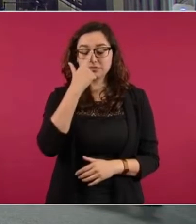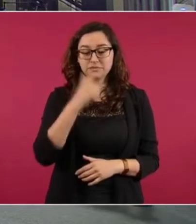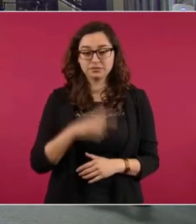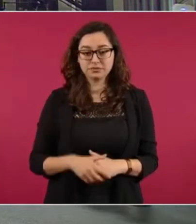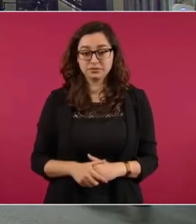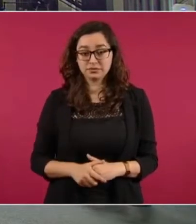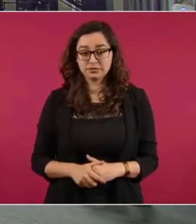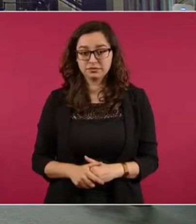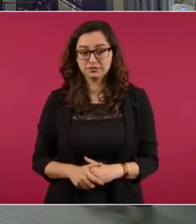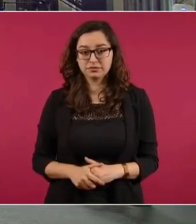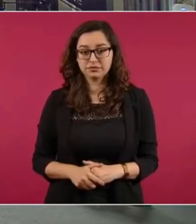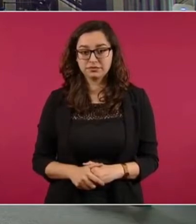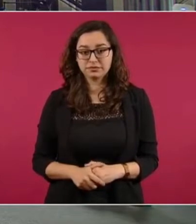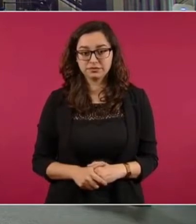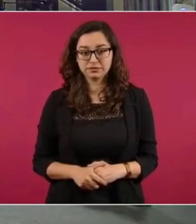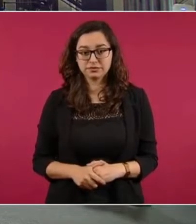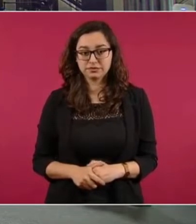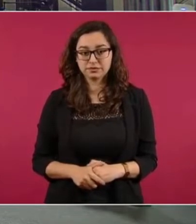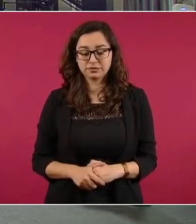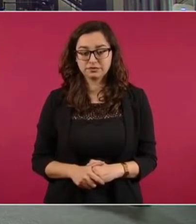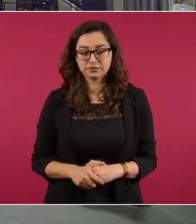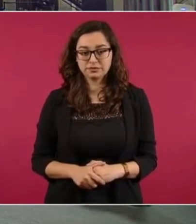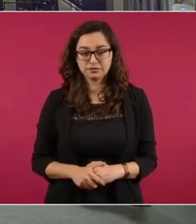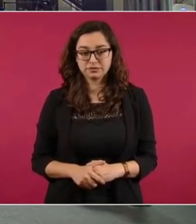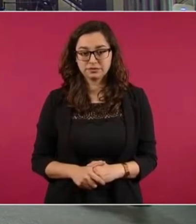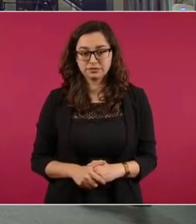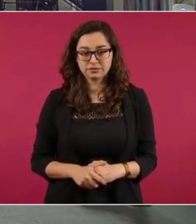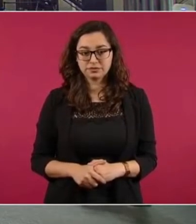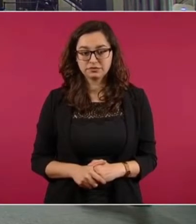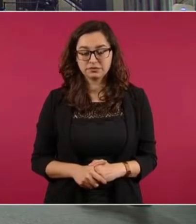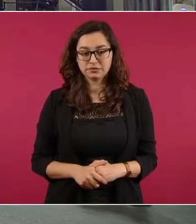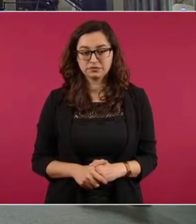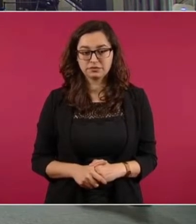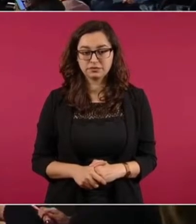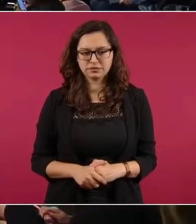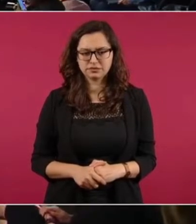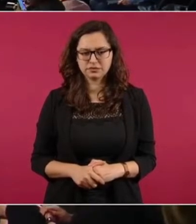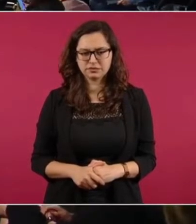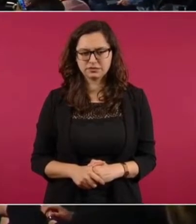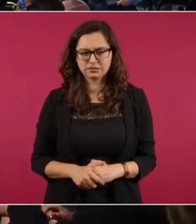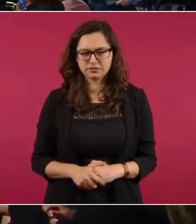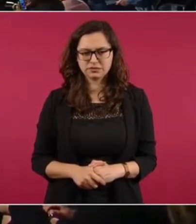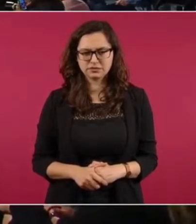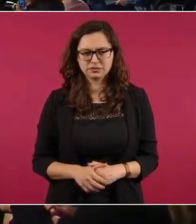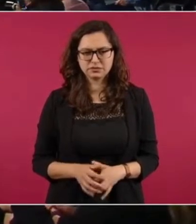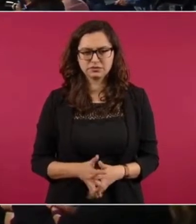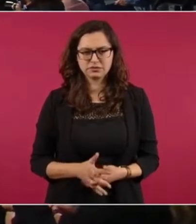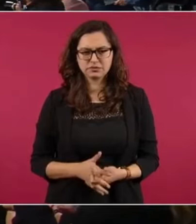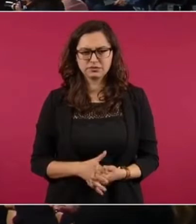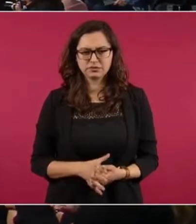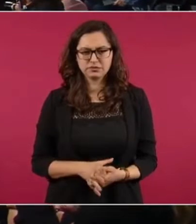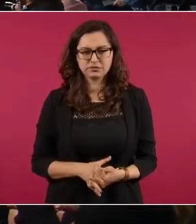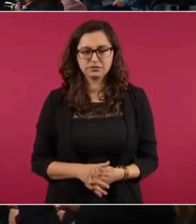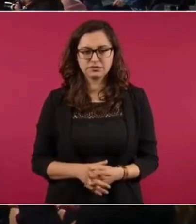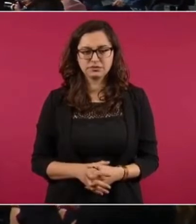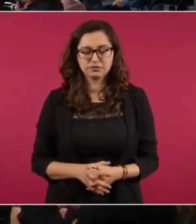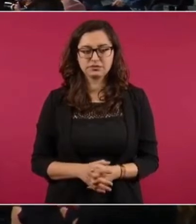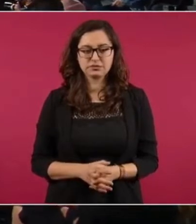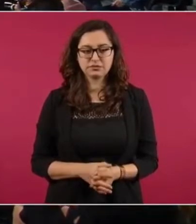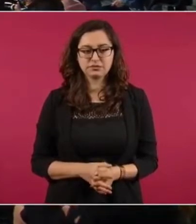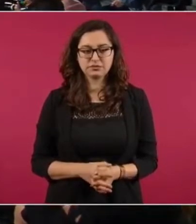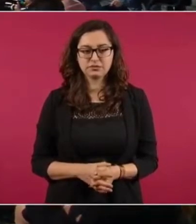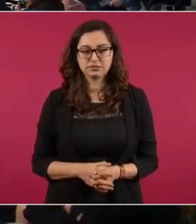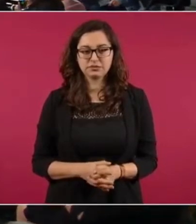consta, soy de Nuevo Laredo, conozco su trayectoria y sí tiene vínculos muy fuertes, y últimamente ha andado muy activo en contra del